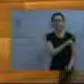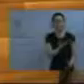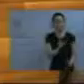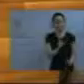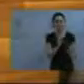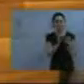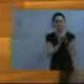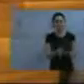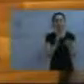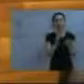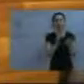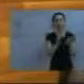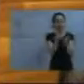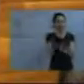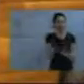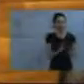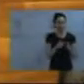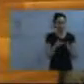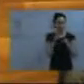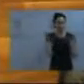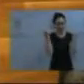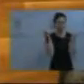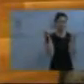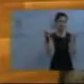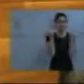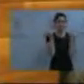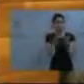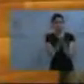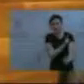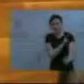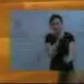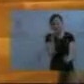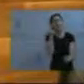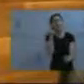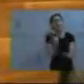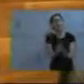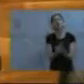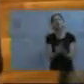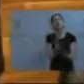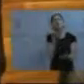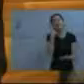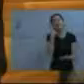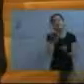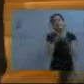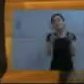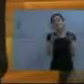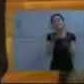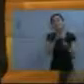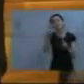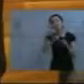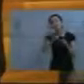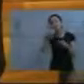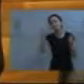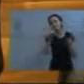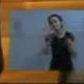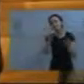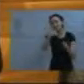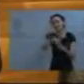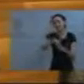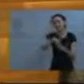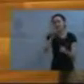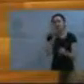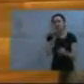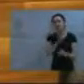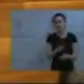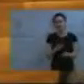que todo el sector público funcione así, pero le pongo el ejemplo extremo de lo que tenemos en algunas empresas y fundaciones públicas. En definitiva, señor